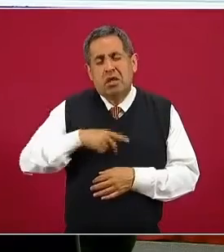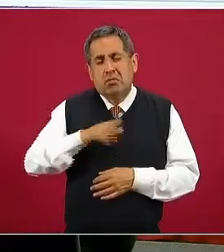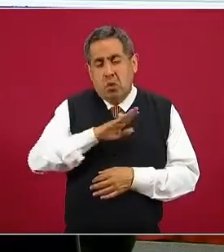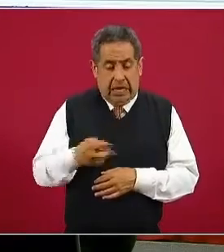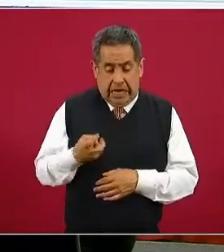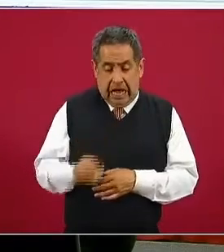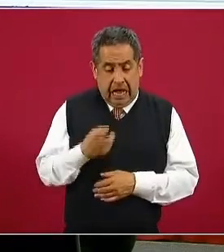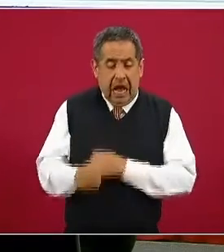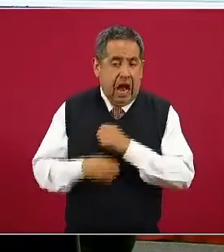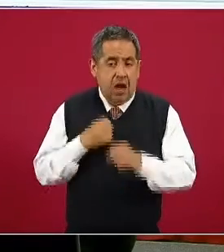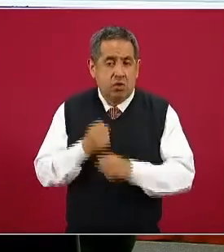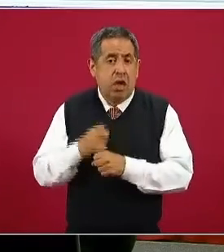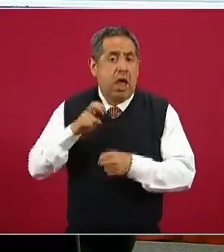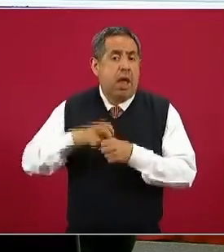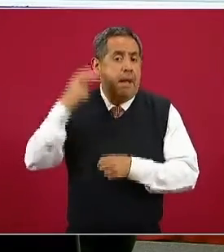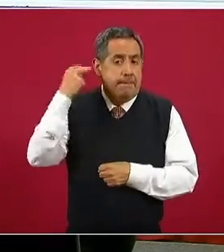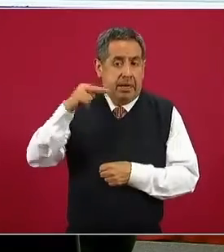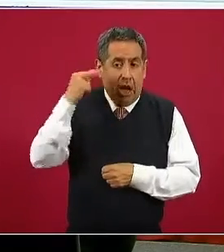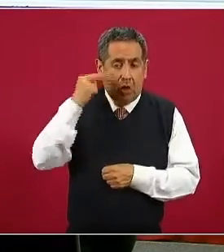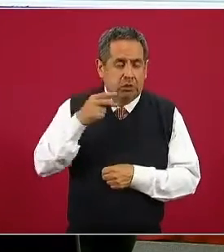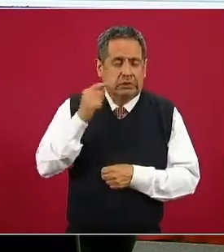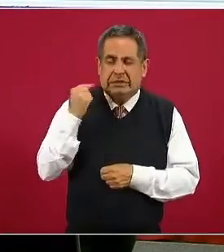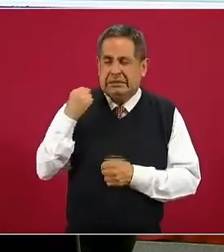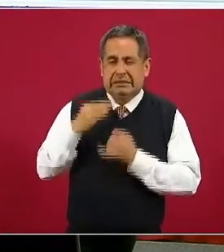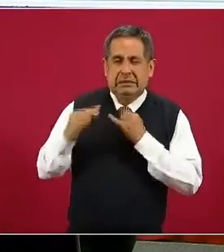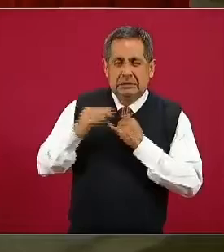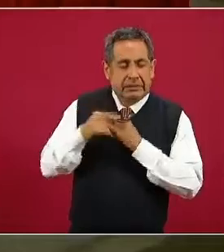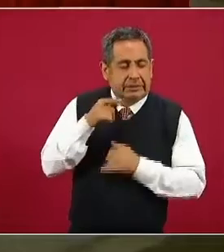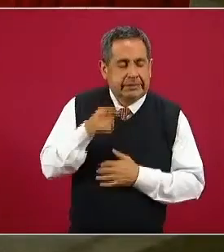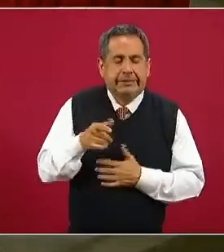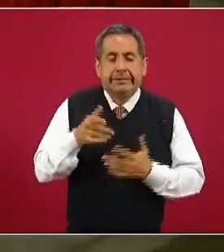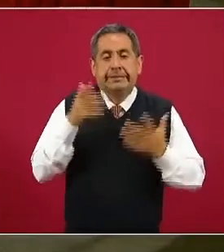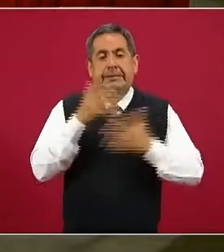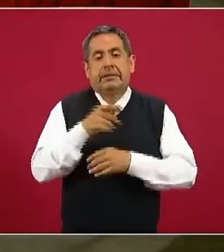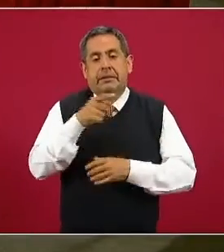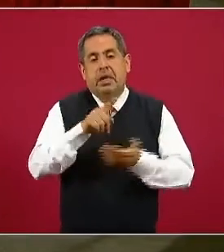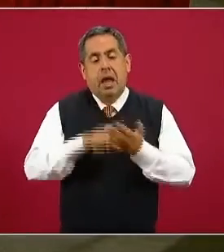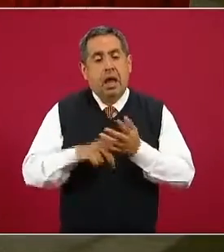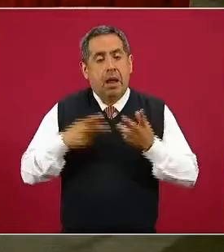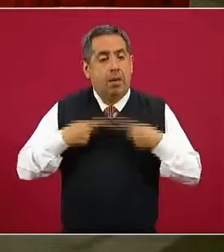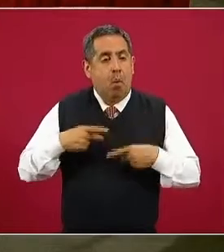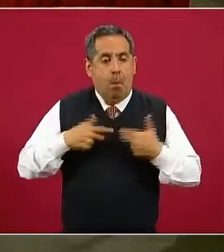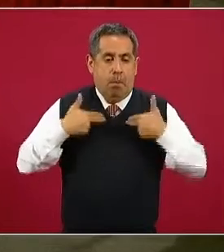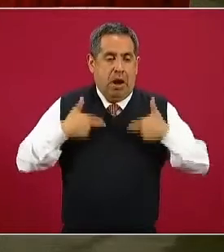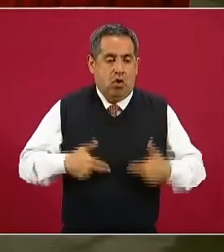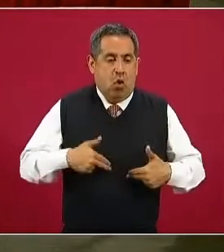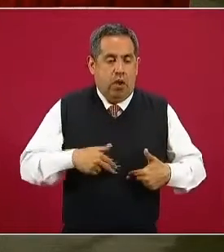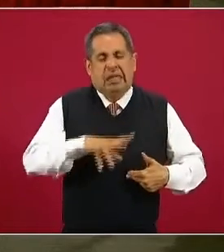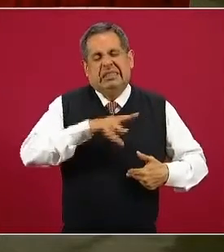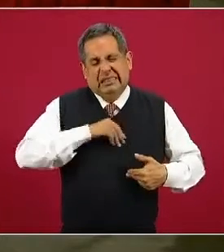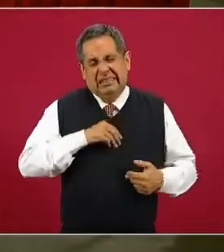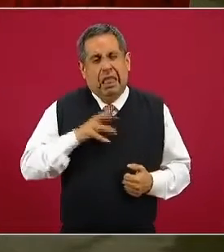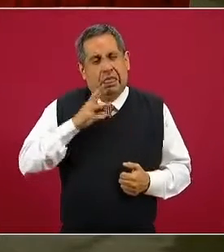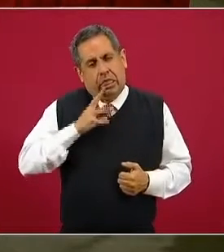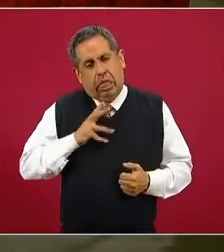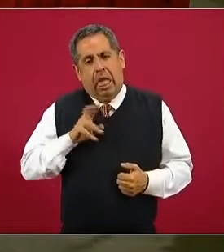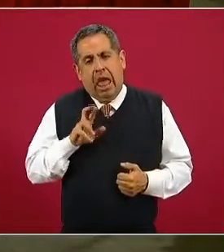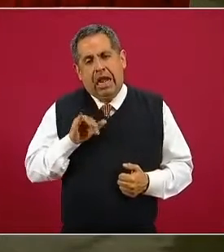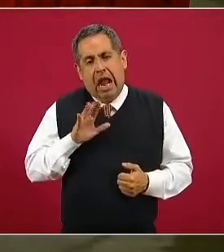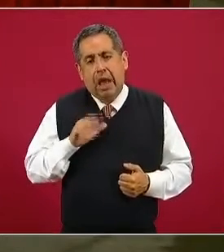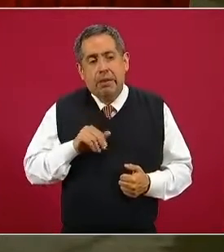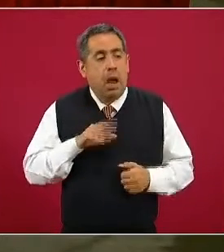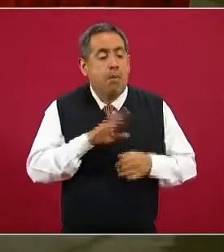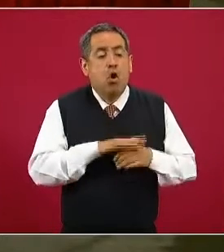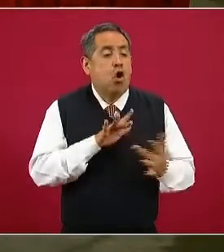año en Veracruz se dio el último caso de un humano que tiene transmisión, en este caso fue